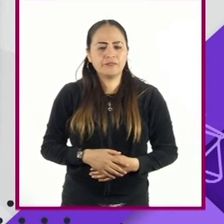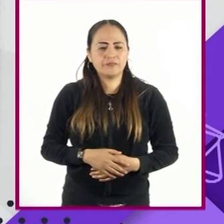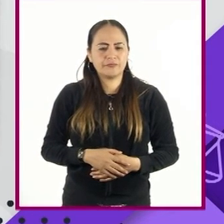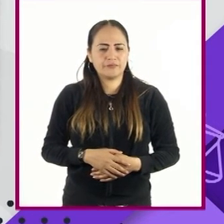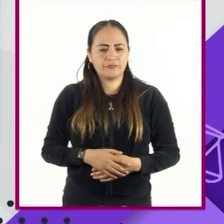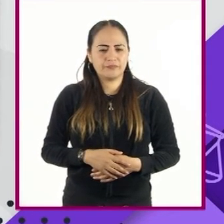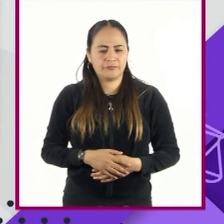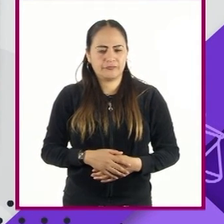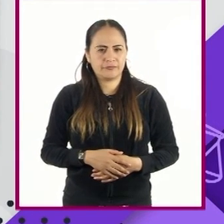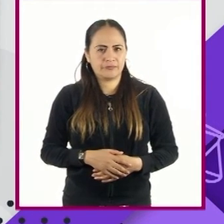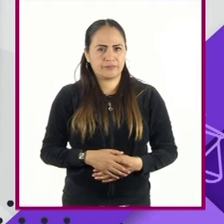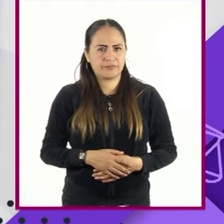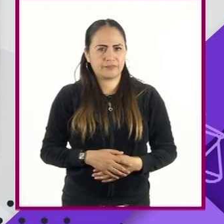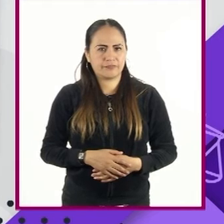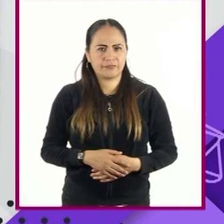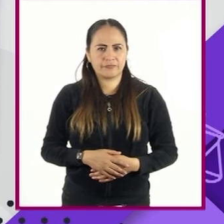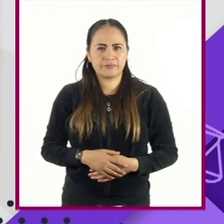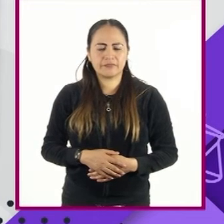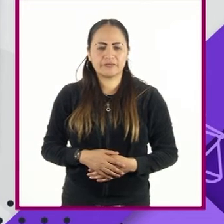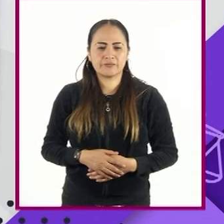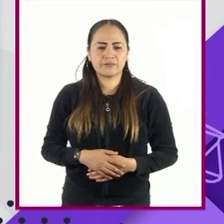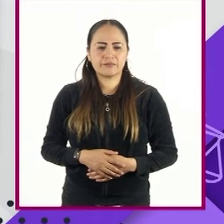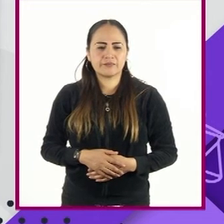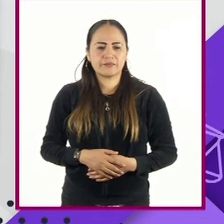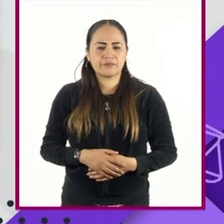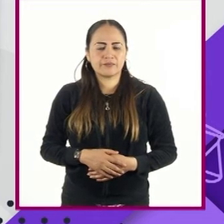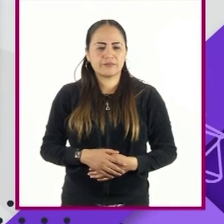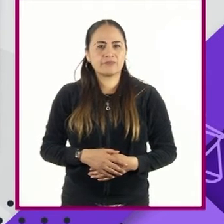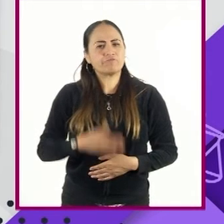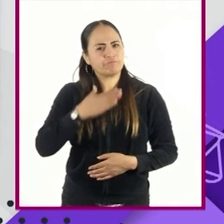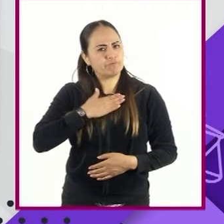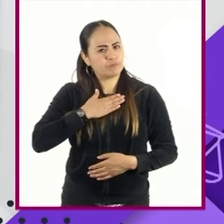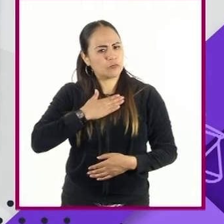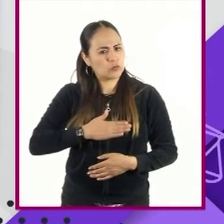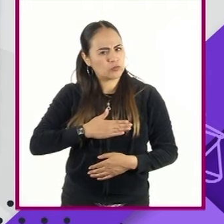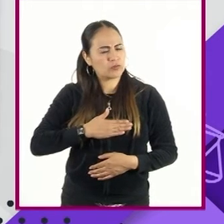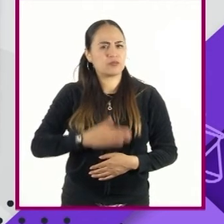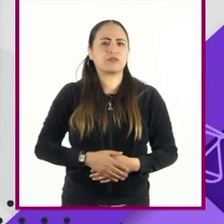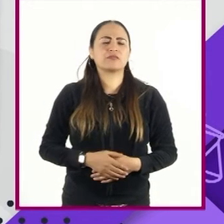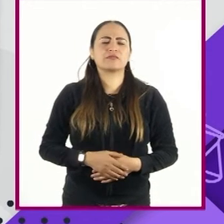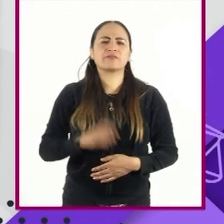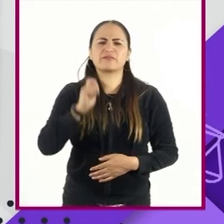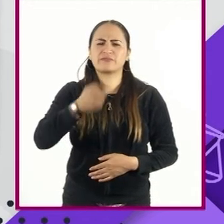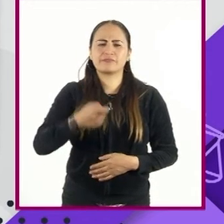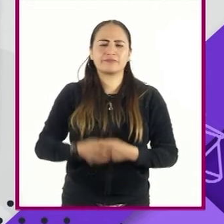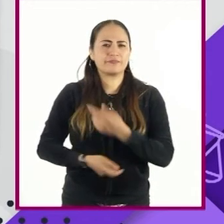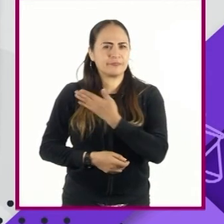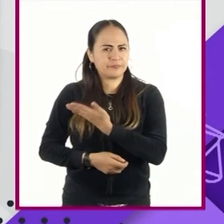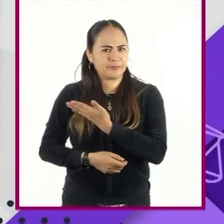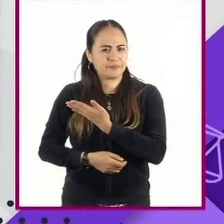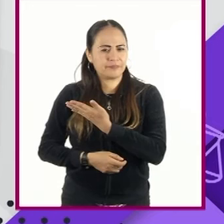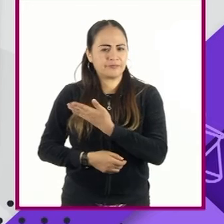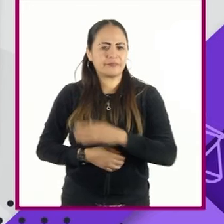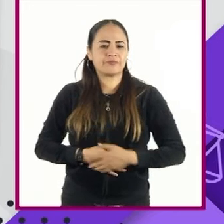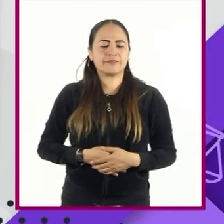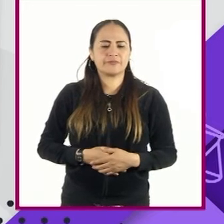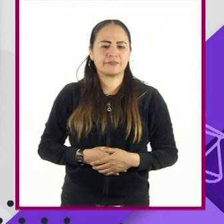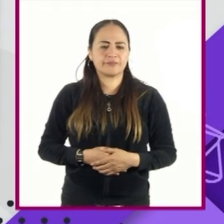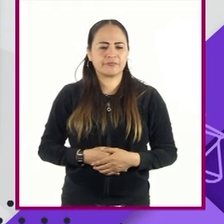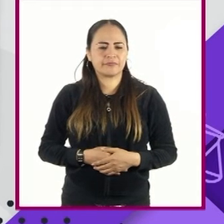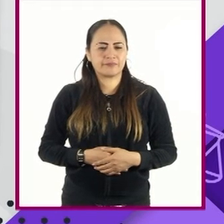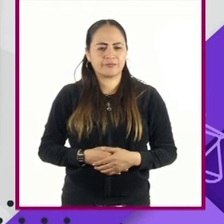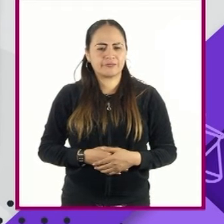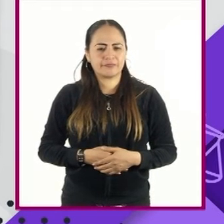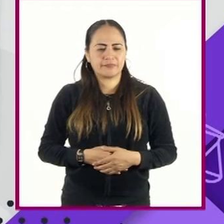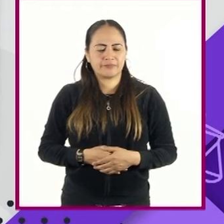cada quien lo que le corresponde. La justicia es una virtud que deben cultivar los seres humanos y es un